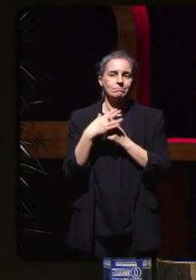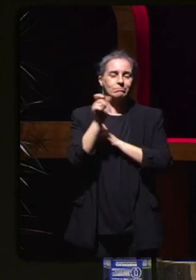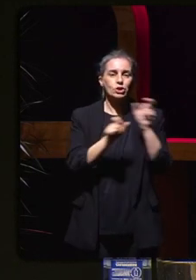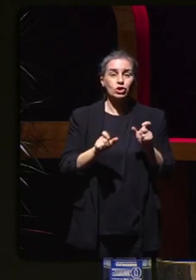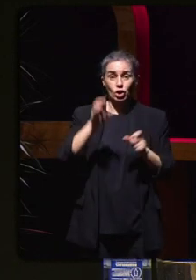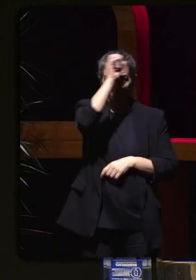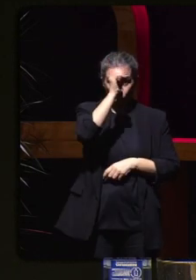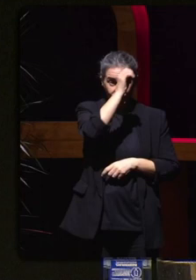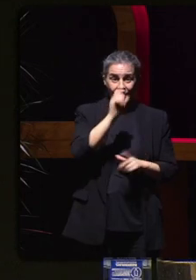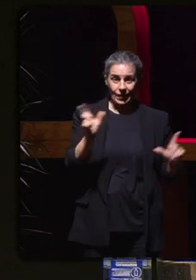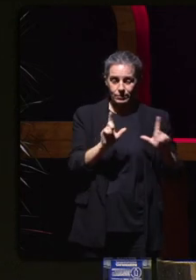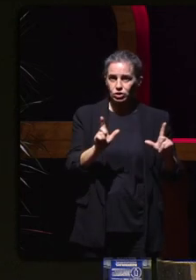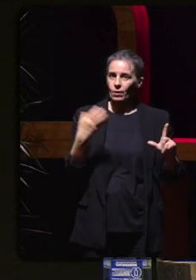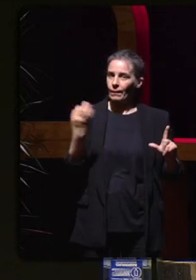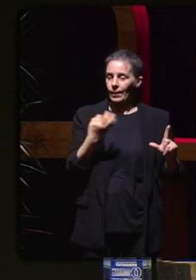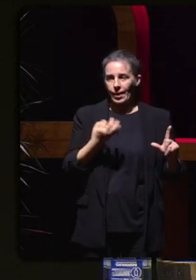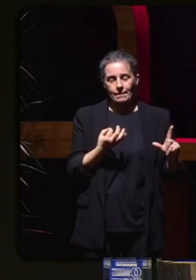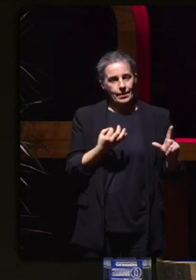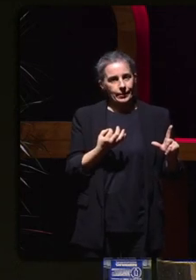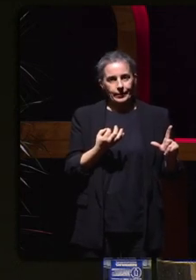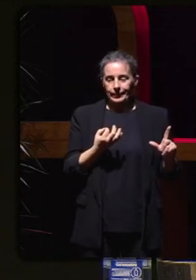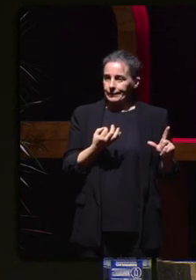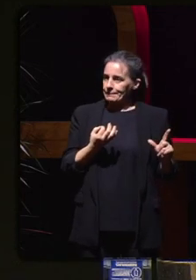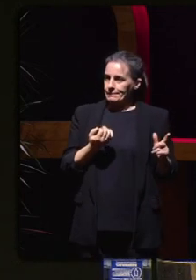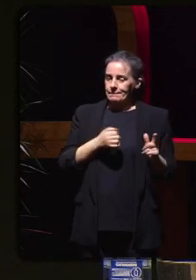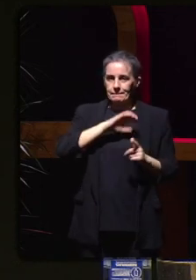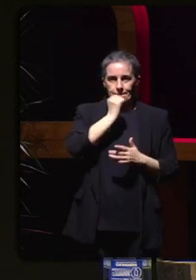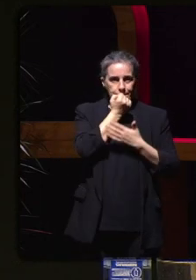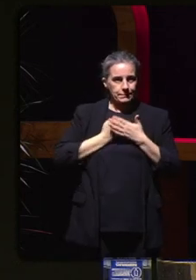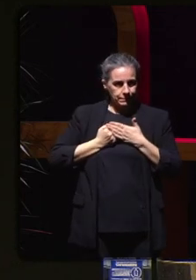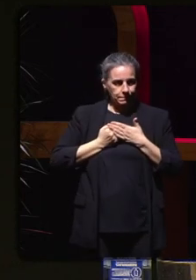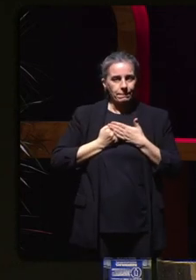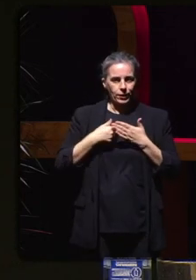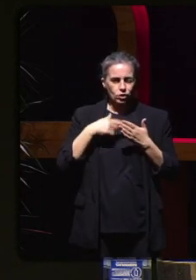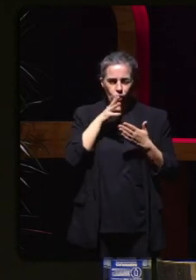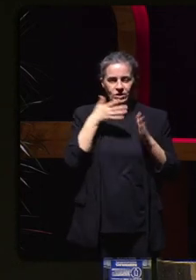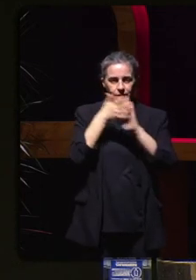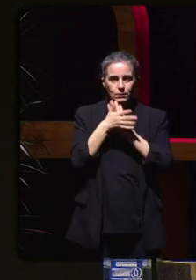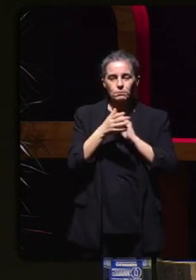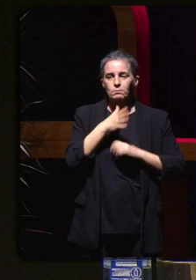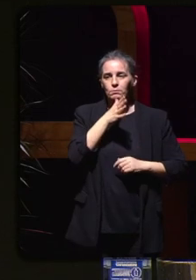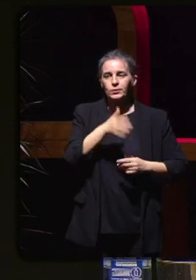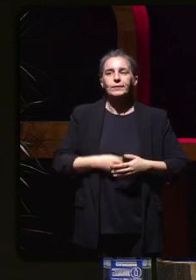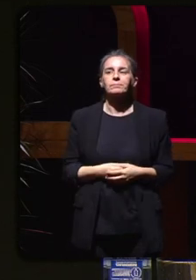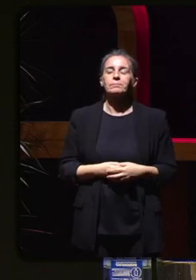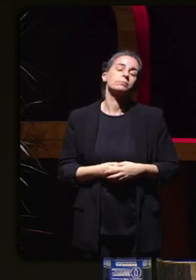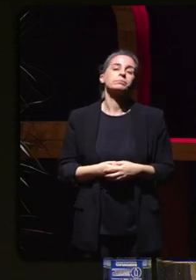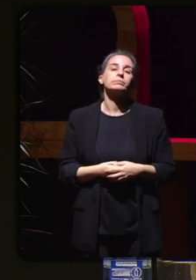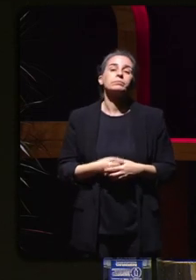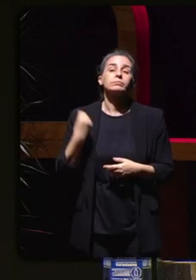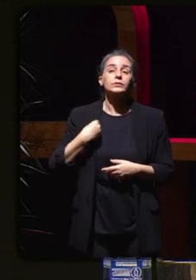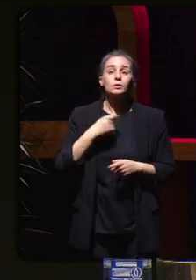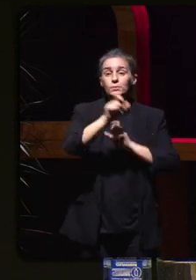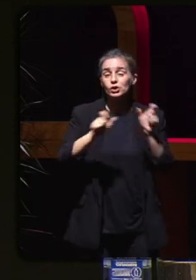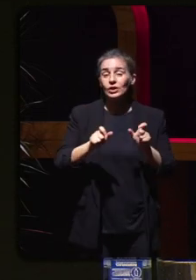televisión muchas veces se la tienen que envainar y voy a explicar por qué una cosa es ser y creo que a los críticos